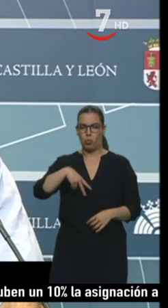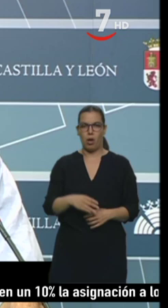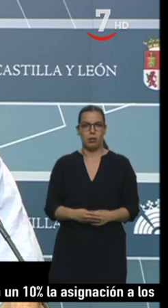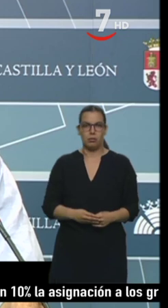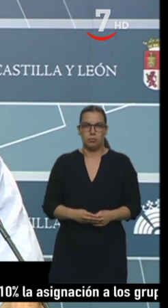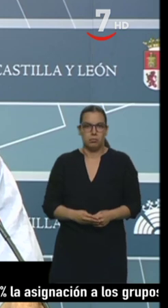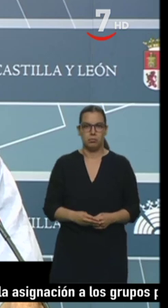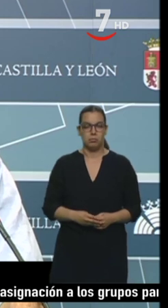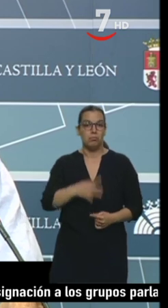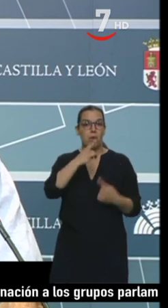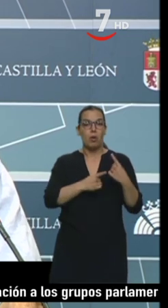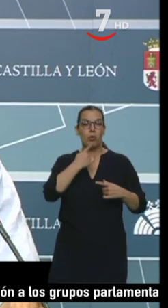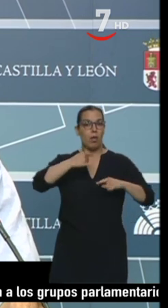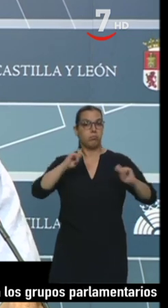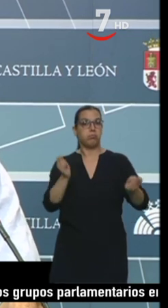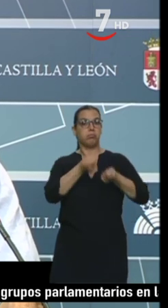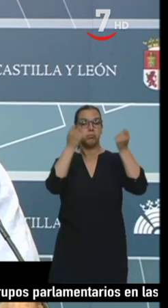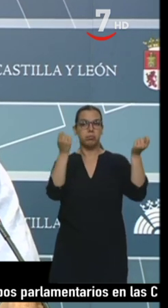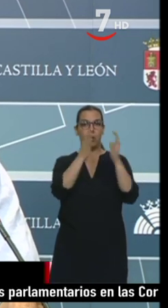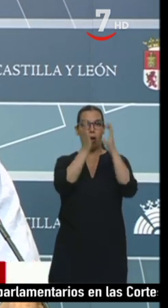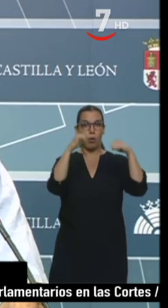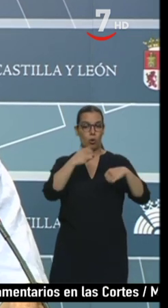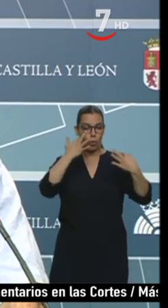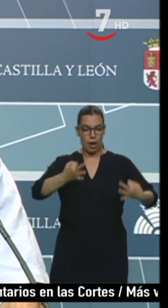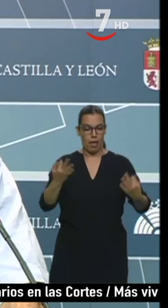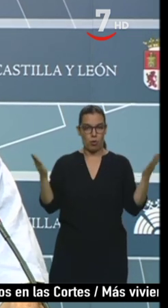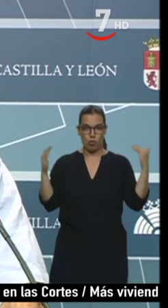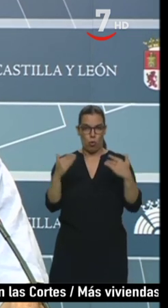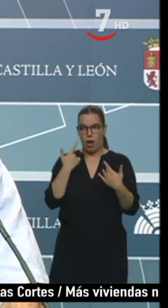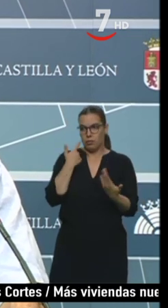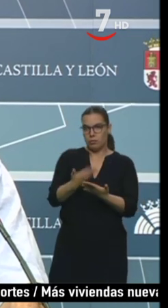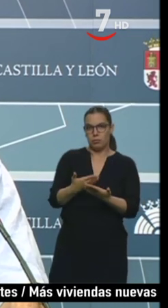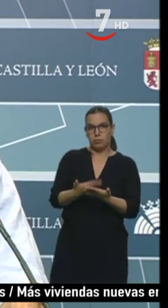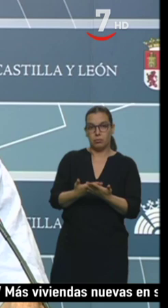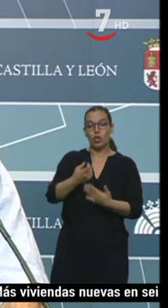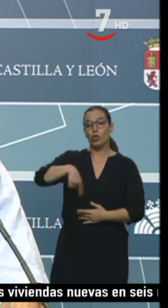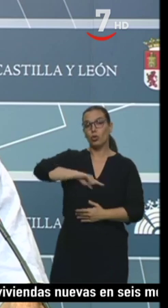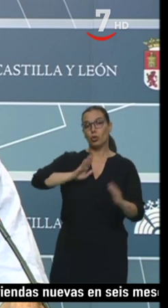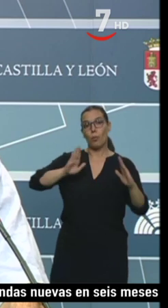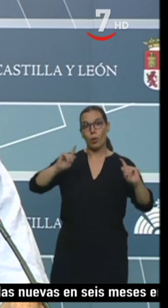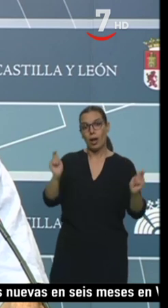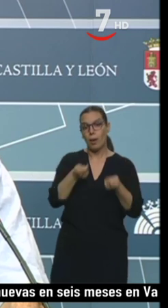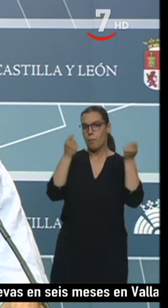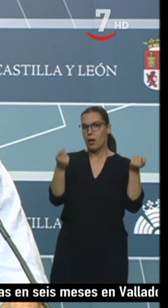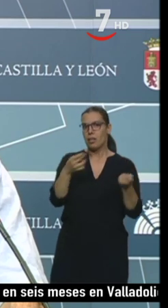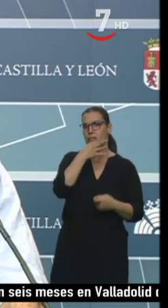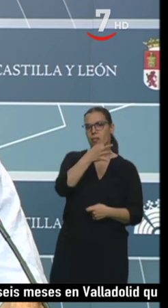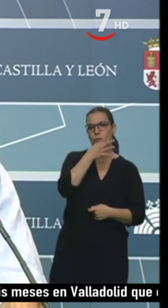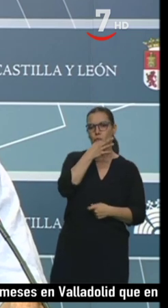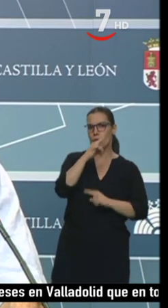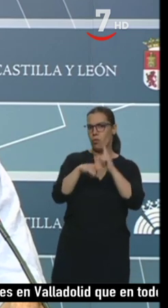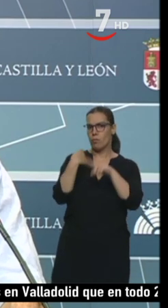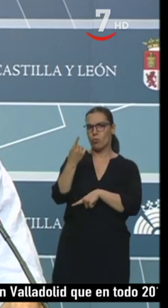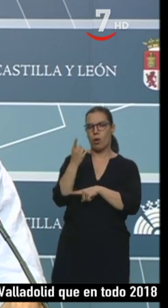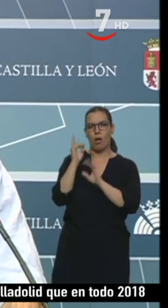ha anunciado ese acuerdo y a la vista está que no había tal acuerdo. Lo que dijimos durante la campaña lo hemos mantenido después. Ustedes